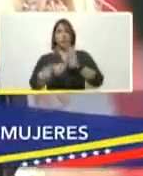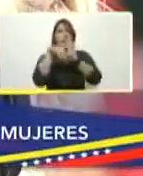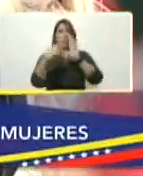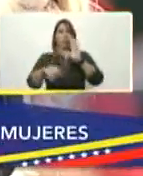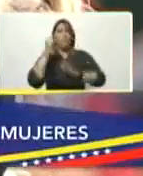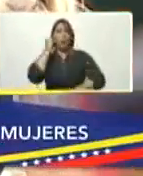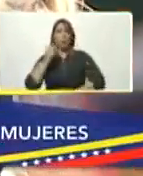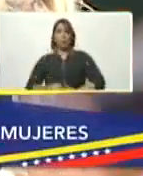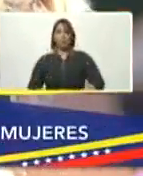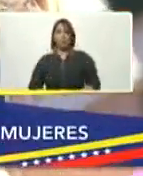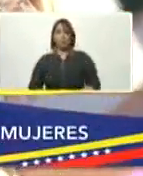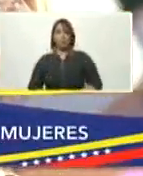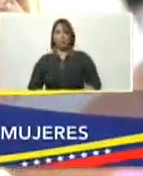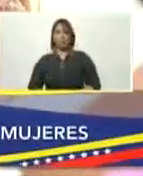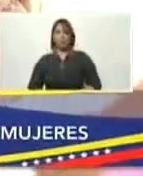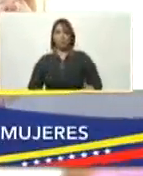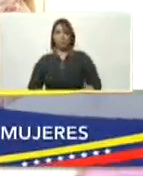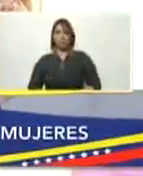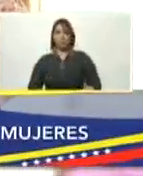las mujeres.